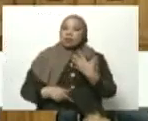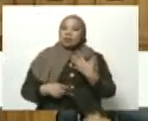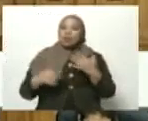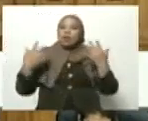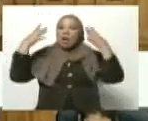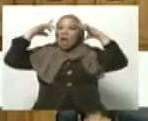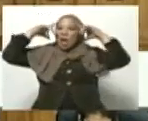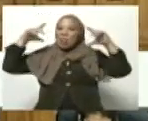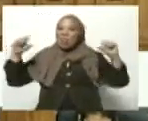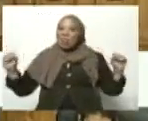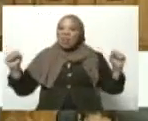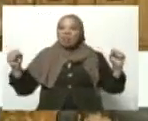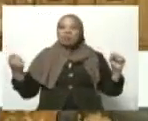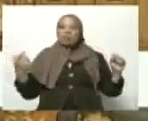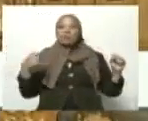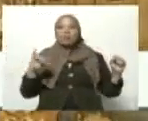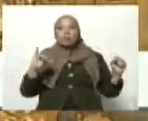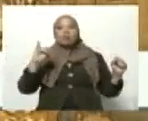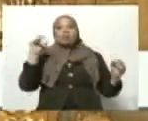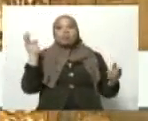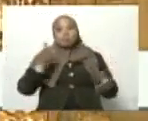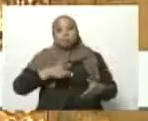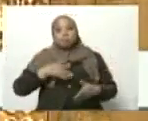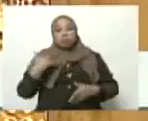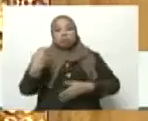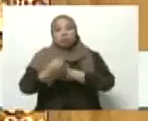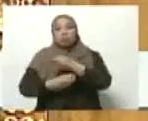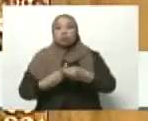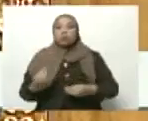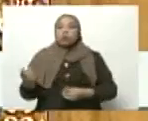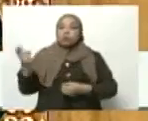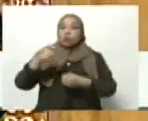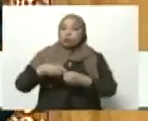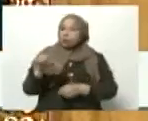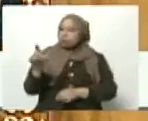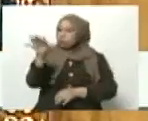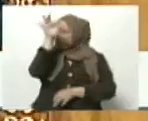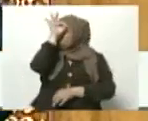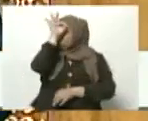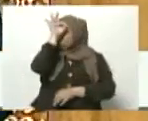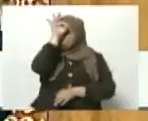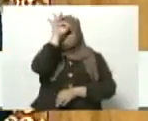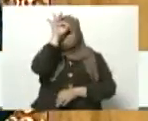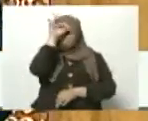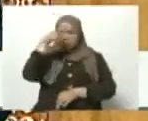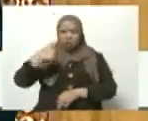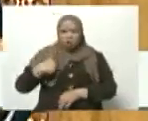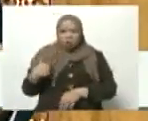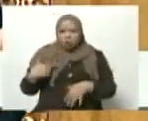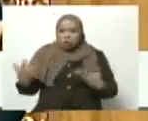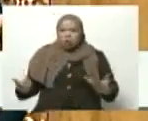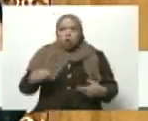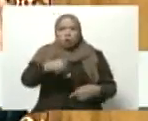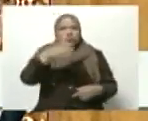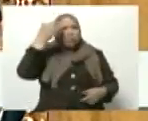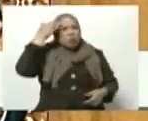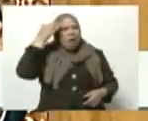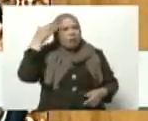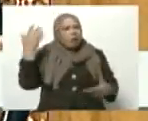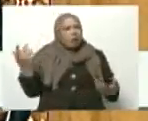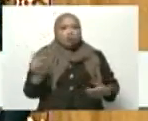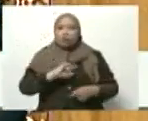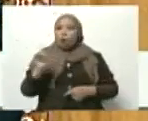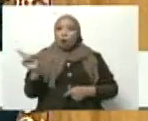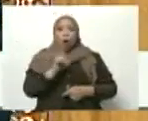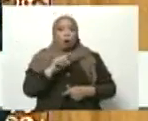inteligencia, operaciones. Esper se cuida la espalda en el libro diciendo, yo no sabía. Le pregunté a la directora de la CIA, ¿tú sabes lo que están hablando? Y dijo, no, yo no